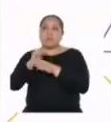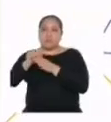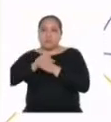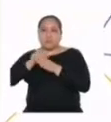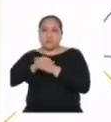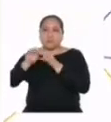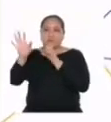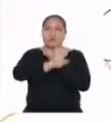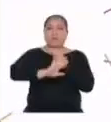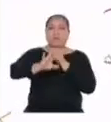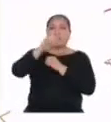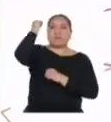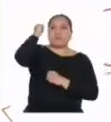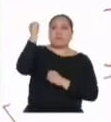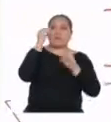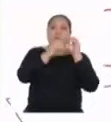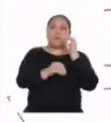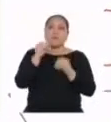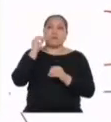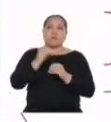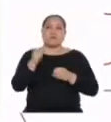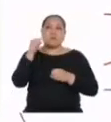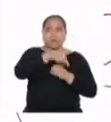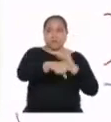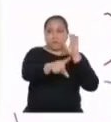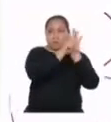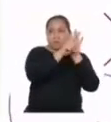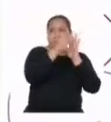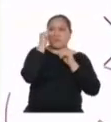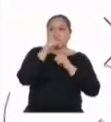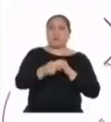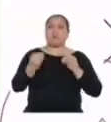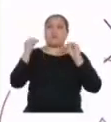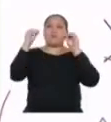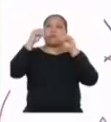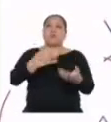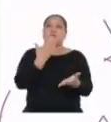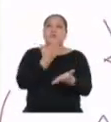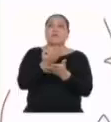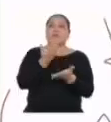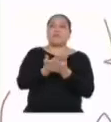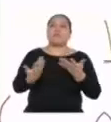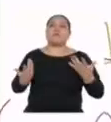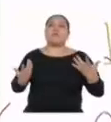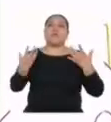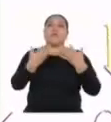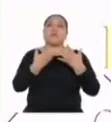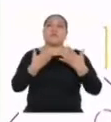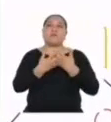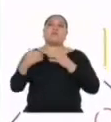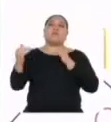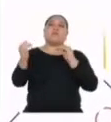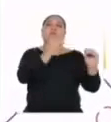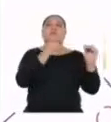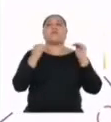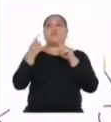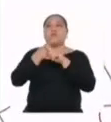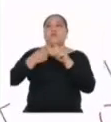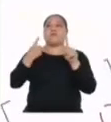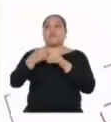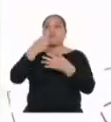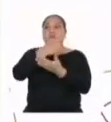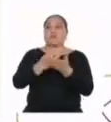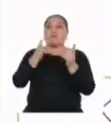y la protección de los derechos que establece la presente ley, se sustentan en la integración equilibrada de los